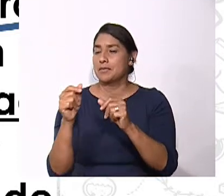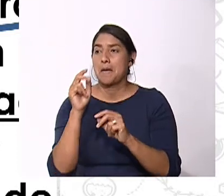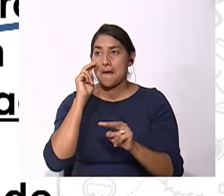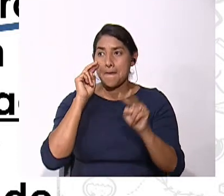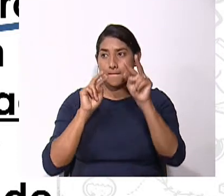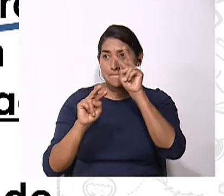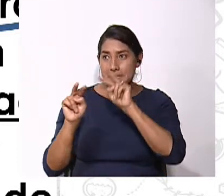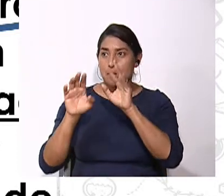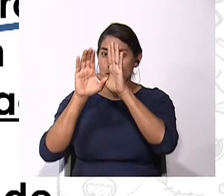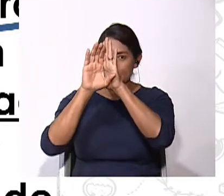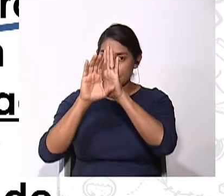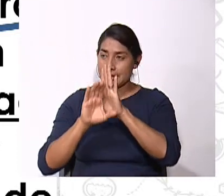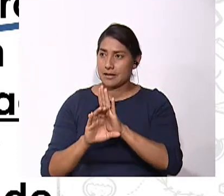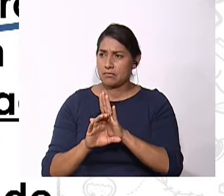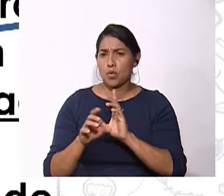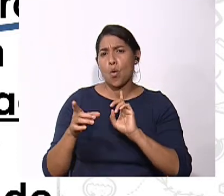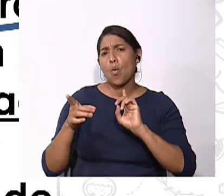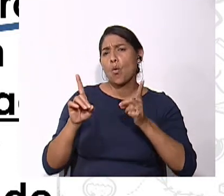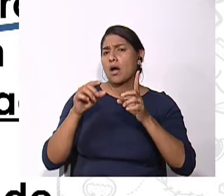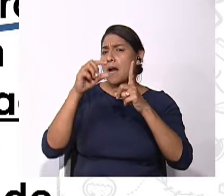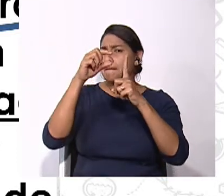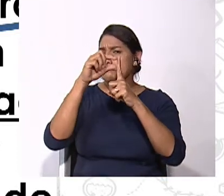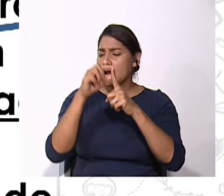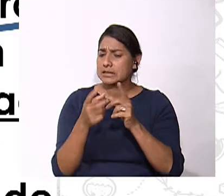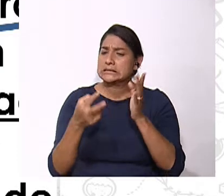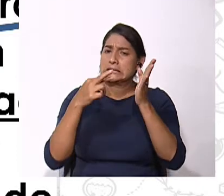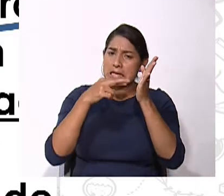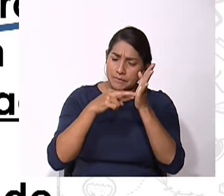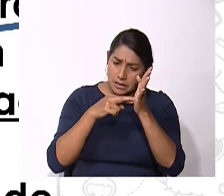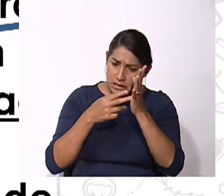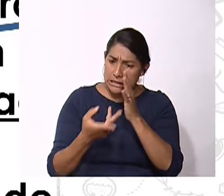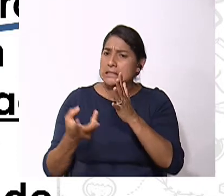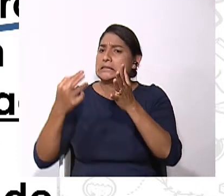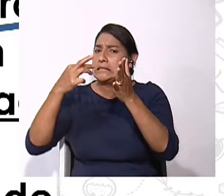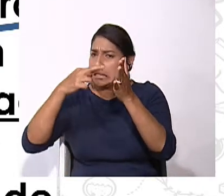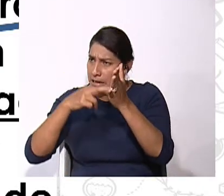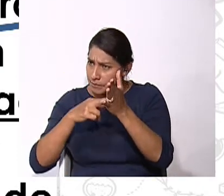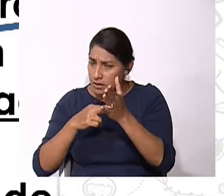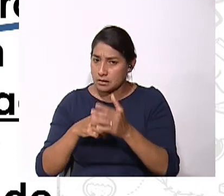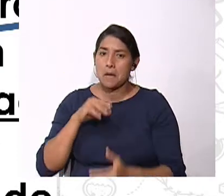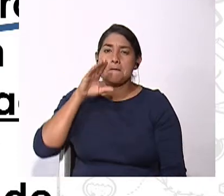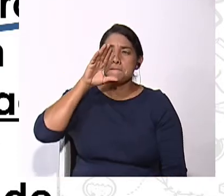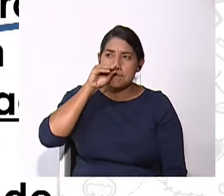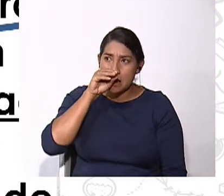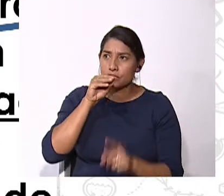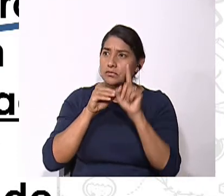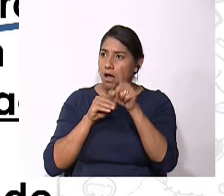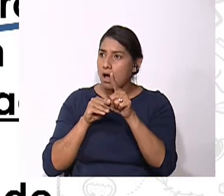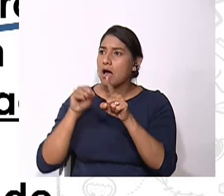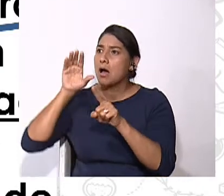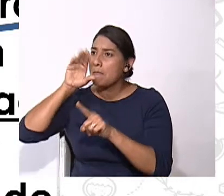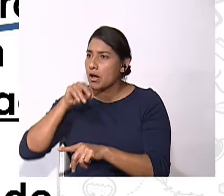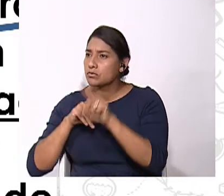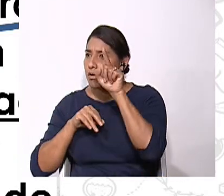en el ejemplo. ¿Cuál es la palabra que se repite más veces? Perros. Claro, porque el texto nos estaba hablando